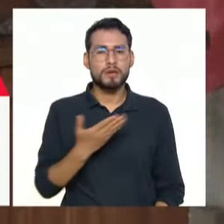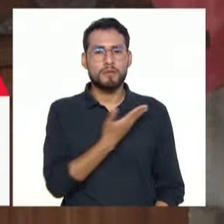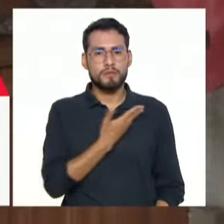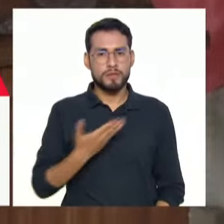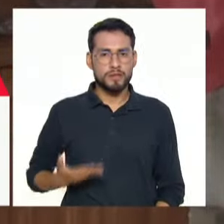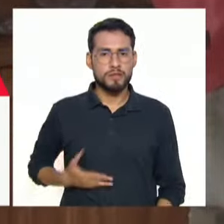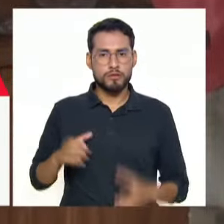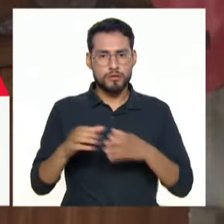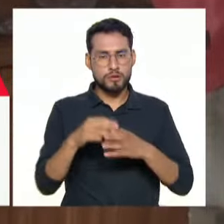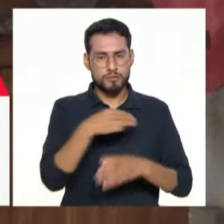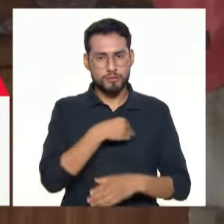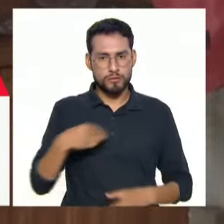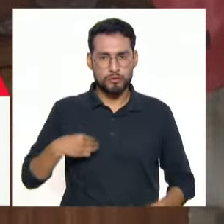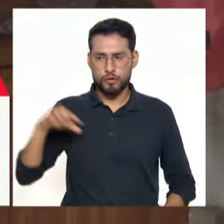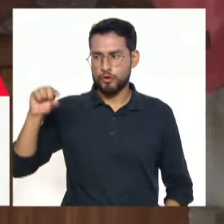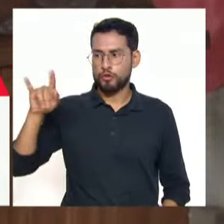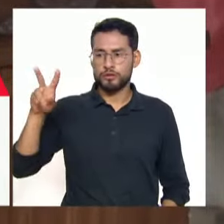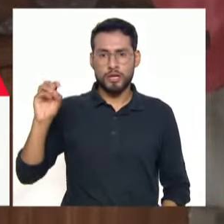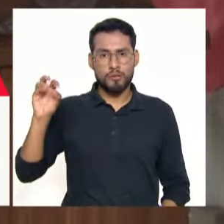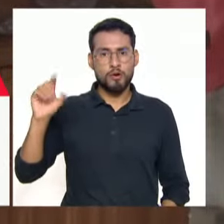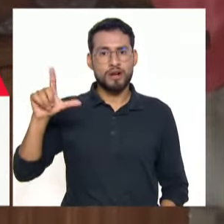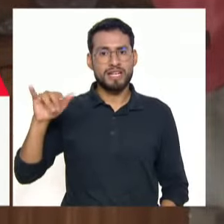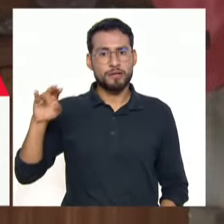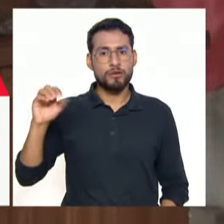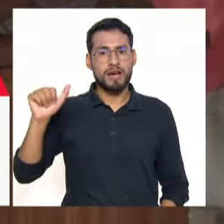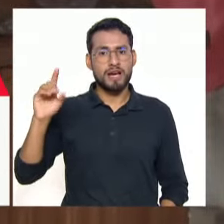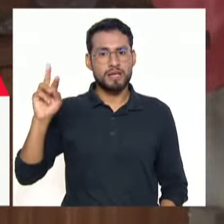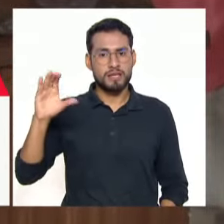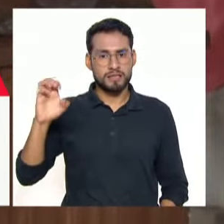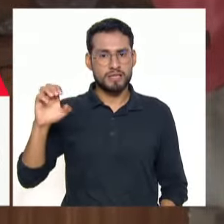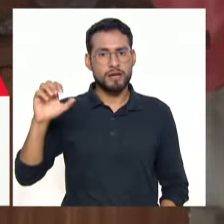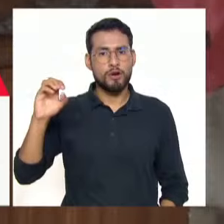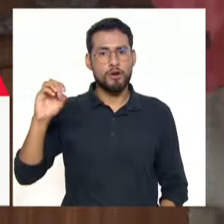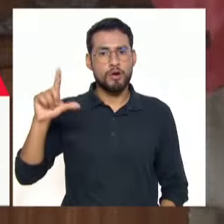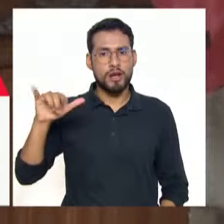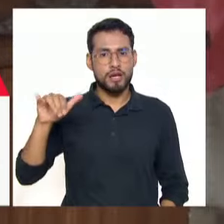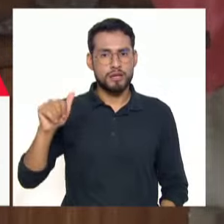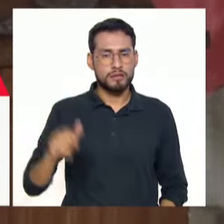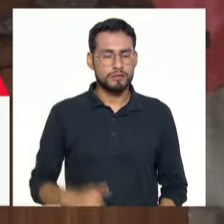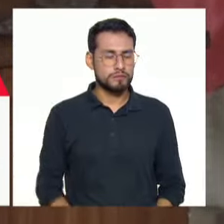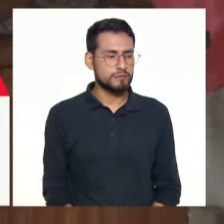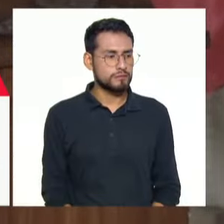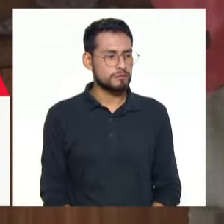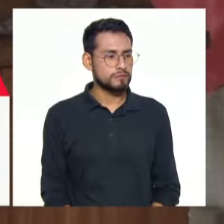la República. Gustavo Lino de Ariacén Olaya, Presidente del Consejo de Ministros.